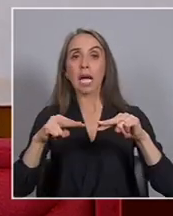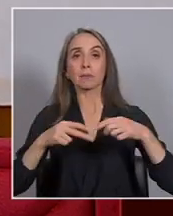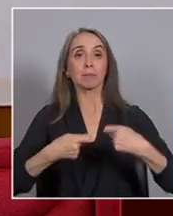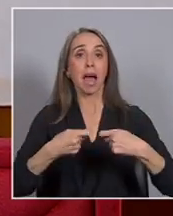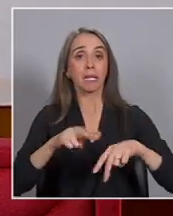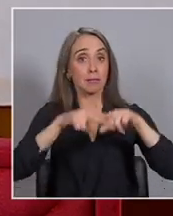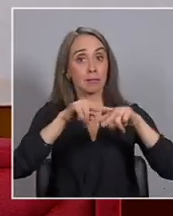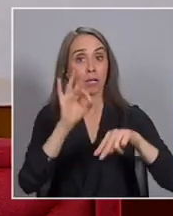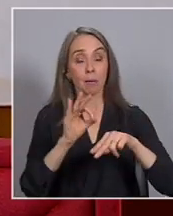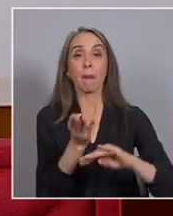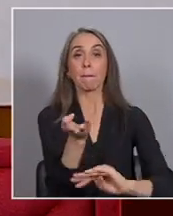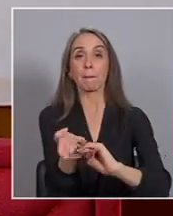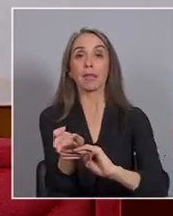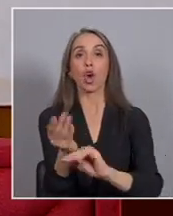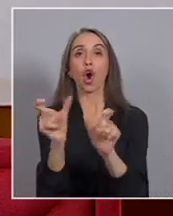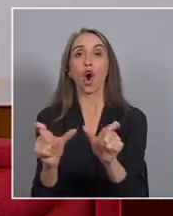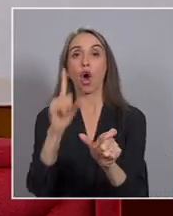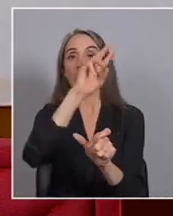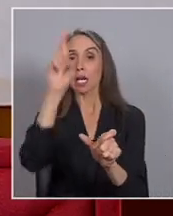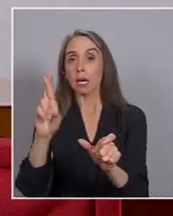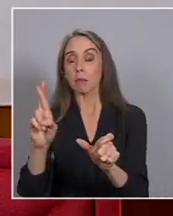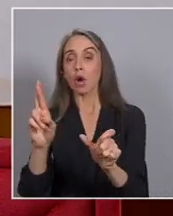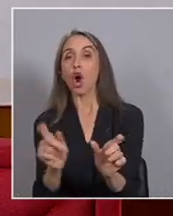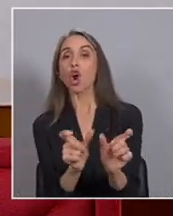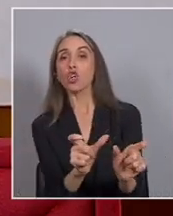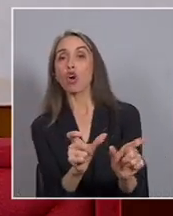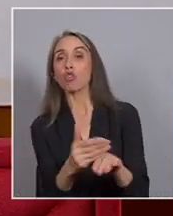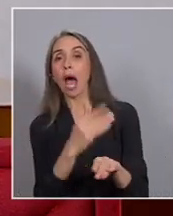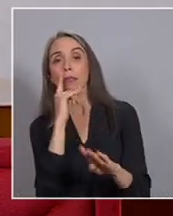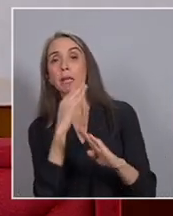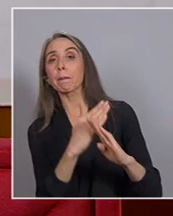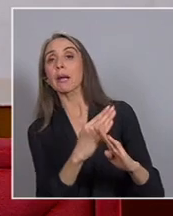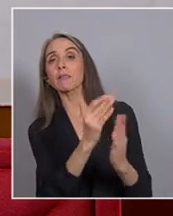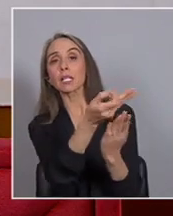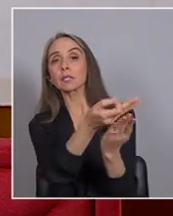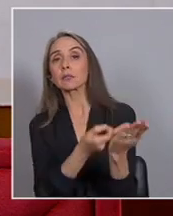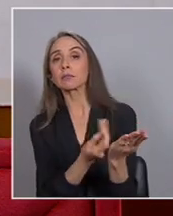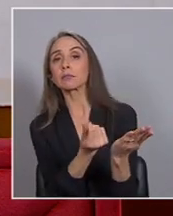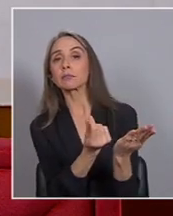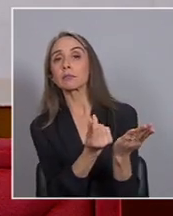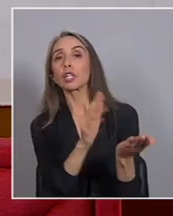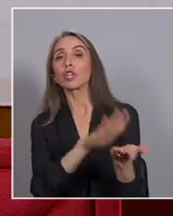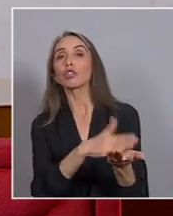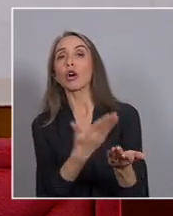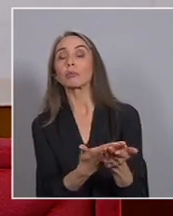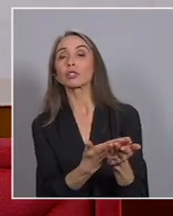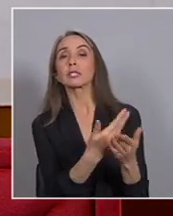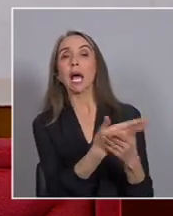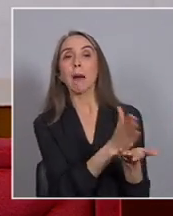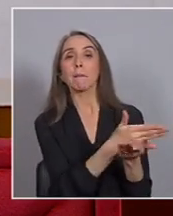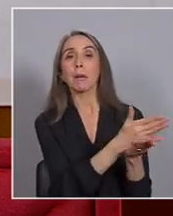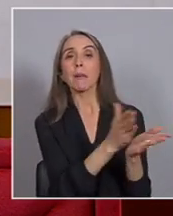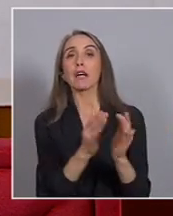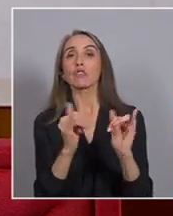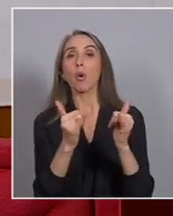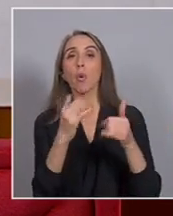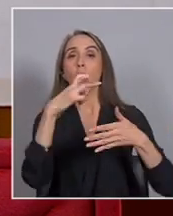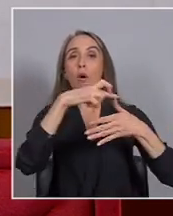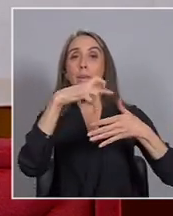por eso le hemos pedido incluso a Contraloría un control preventivo respecto del estado de la organización de los Juegos.